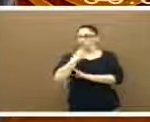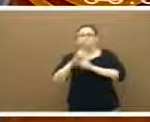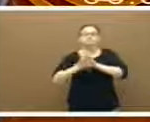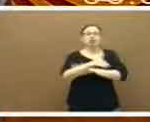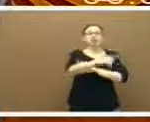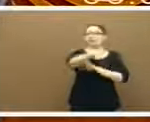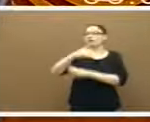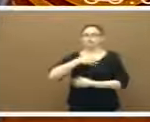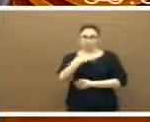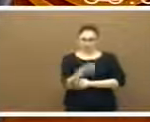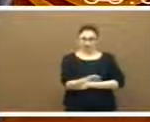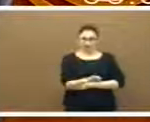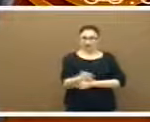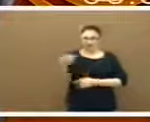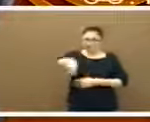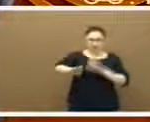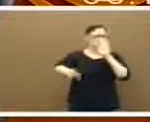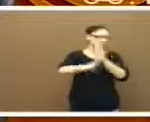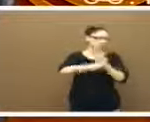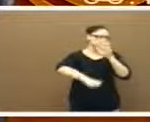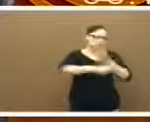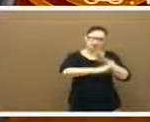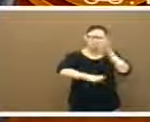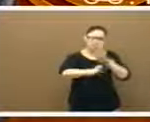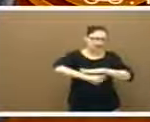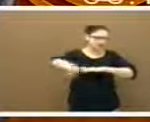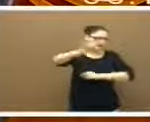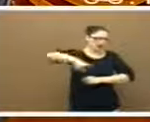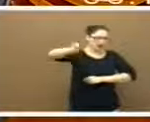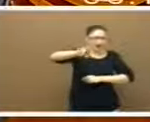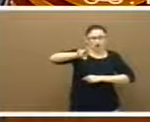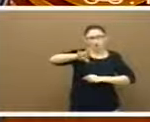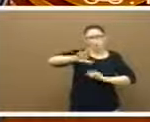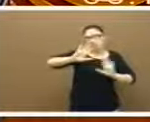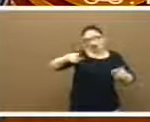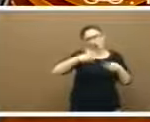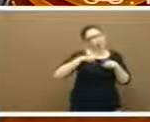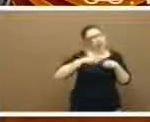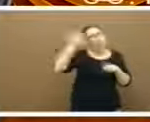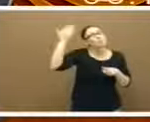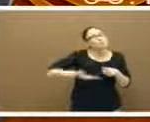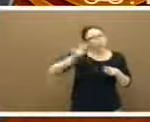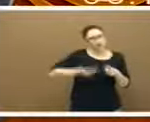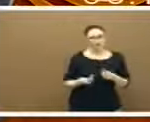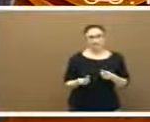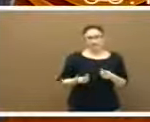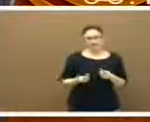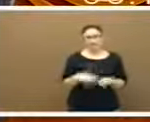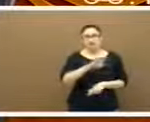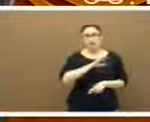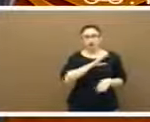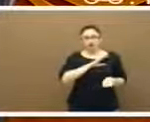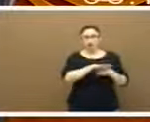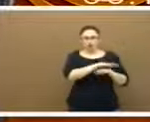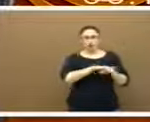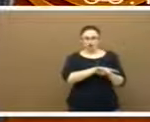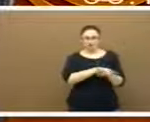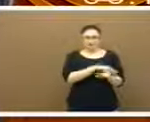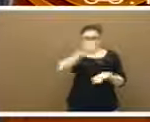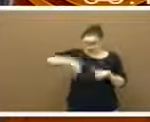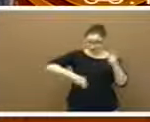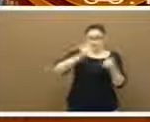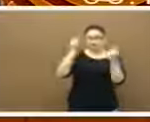pensionistas. Siguen y siguen y siguen, y hay muchas cosas que son importantes y que en estos presupuestos, señores del Gobierno, en absoluto se